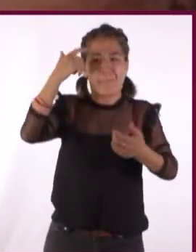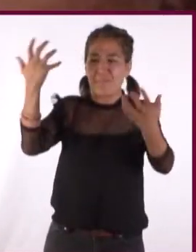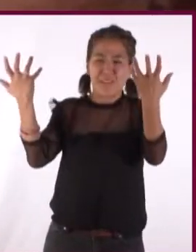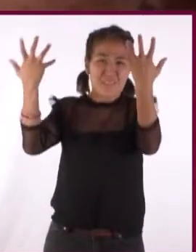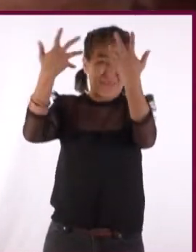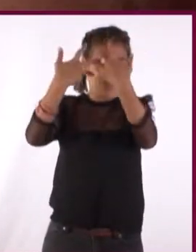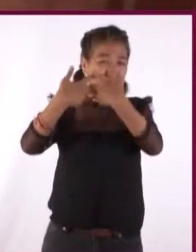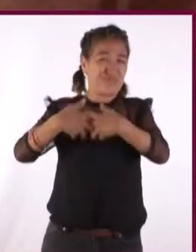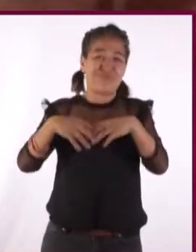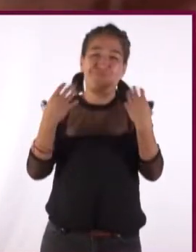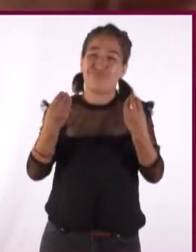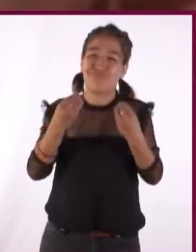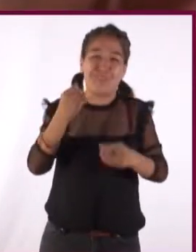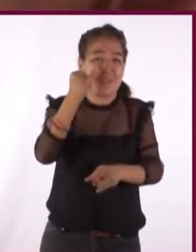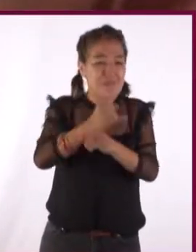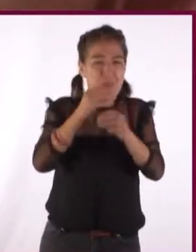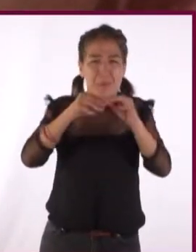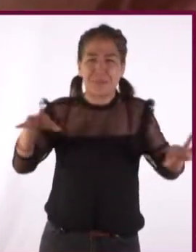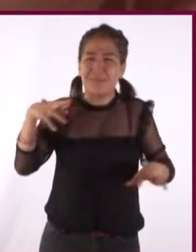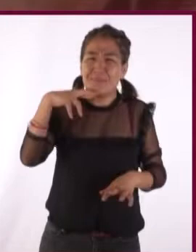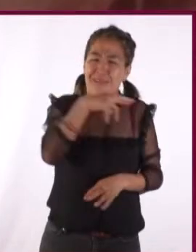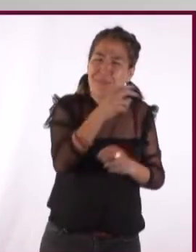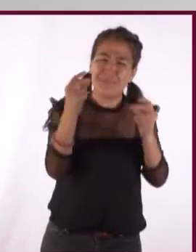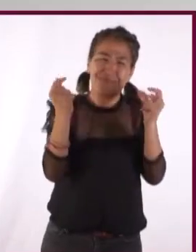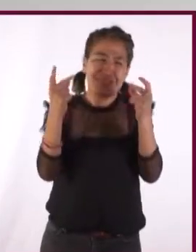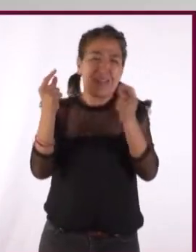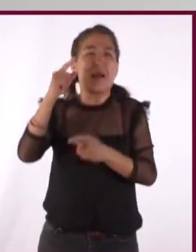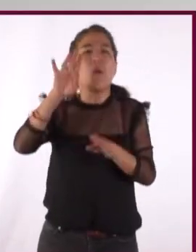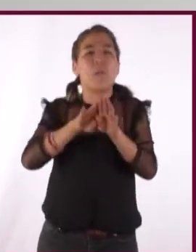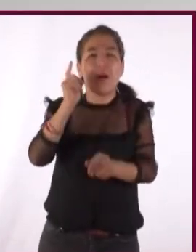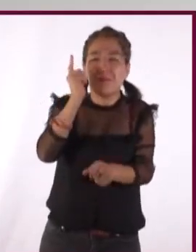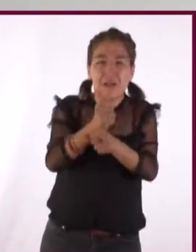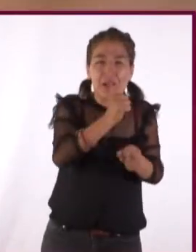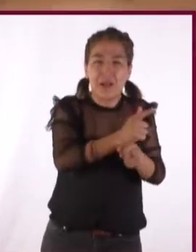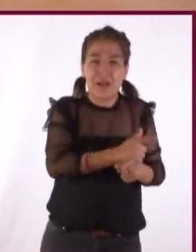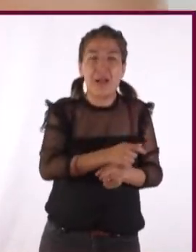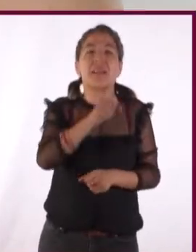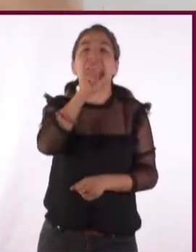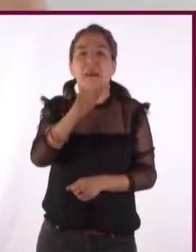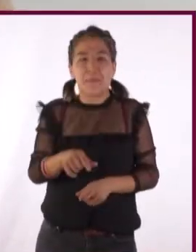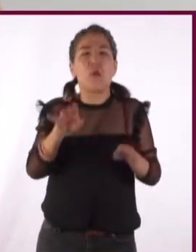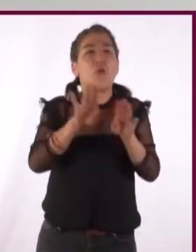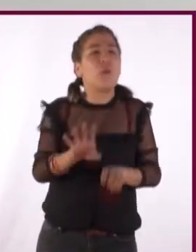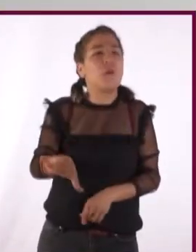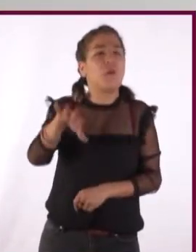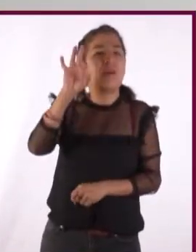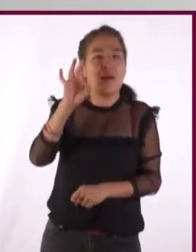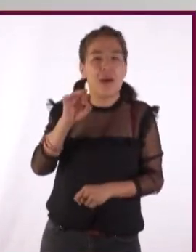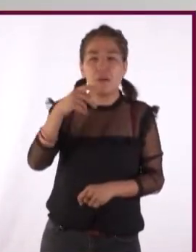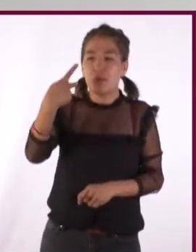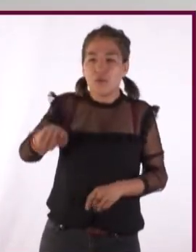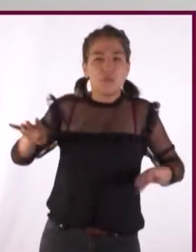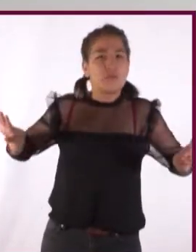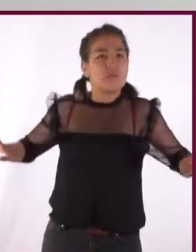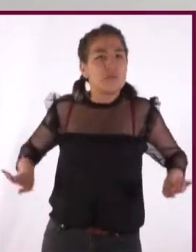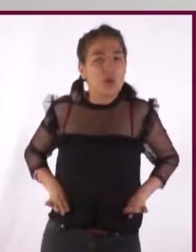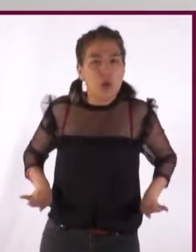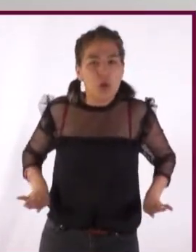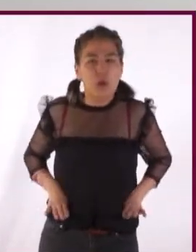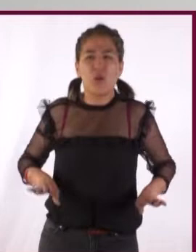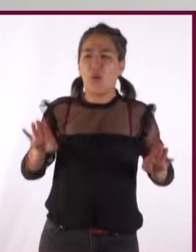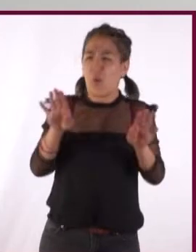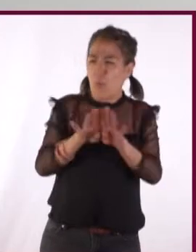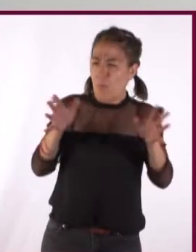procesar información de manera muy rápida, ¿no? Y está especializada en encontrar